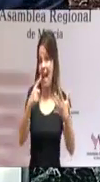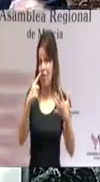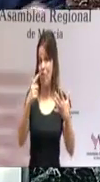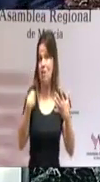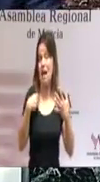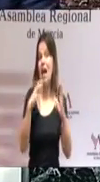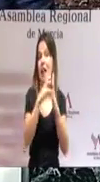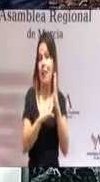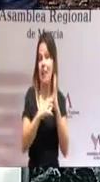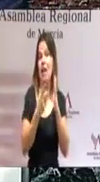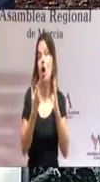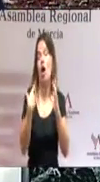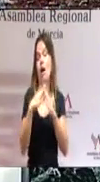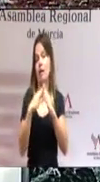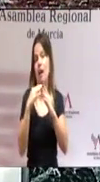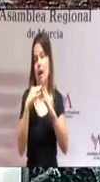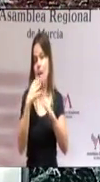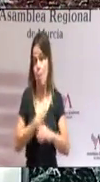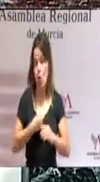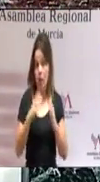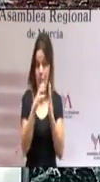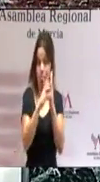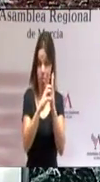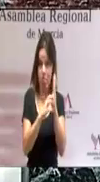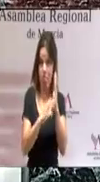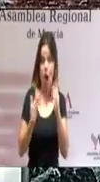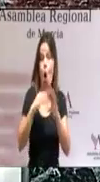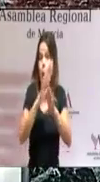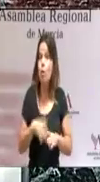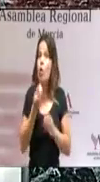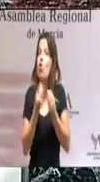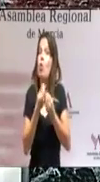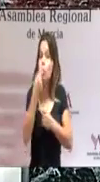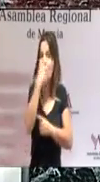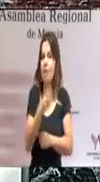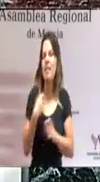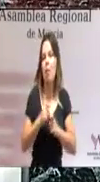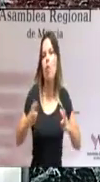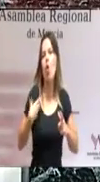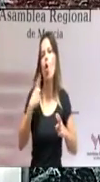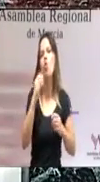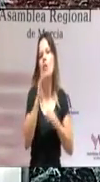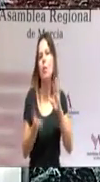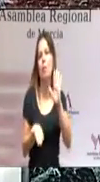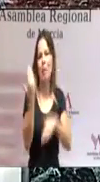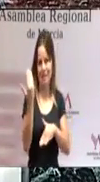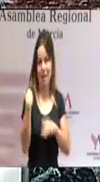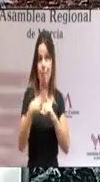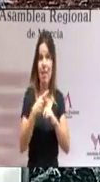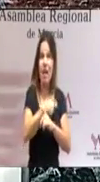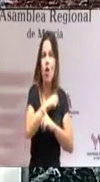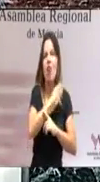descenso de ingresos medios de los hogares murcianos, en el último dato conocido, han crecido en más de un 1%. La media nacional